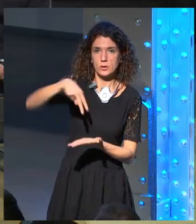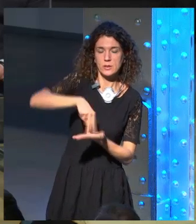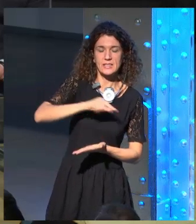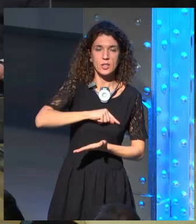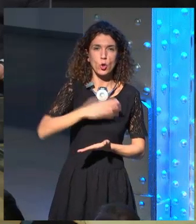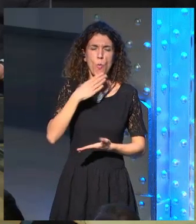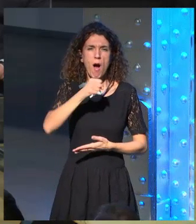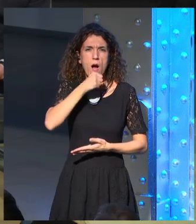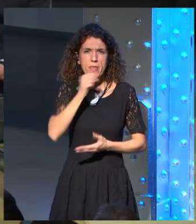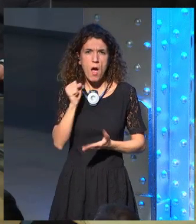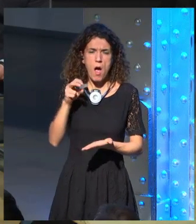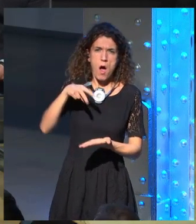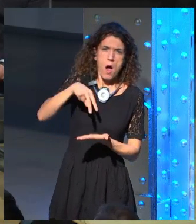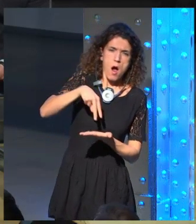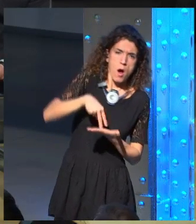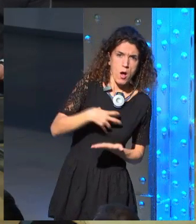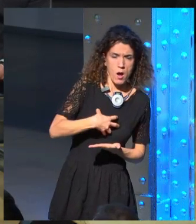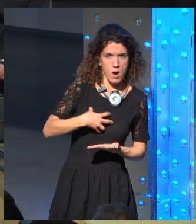como un anciano que se levanta de su sillón.